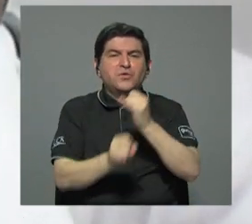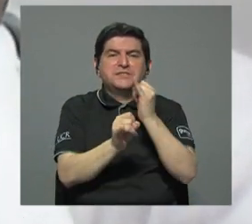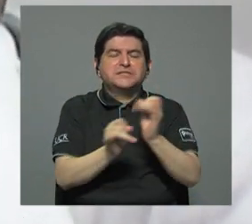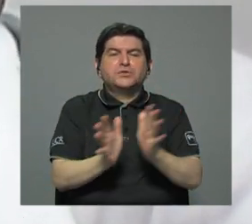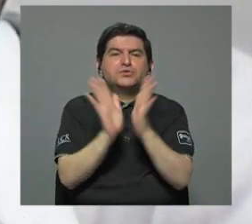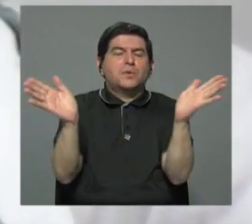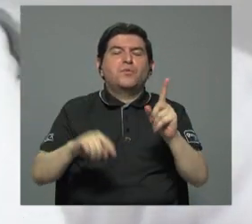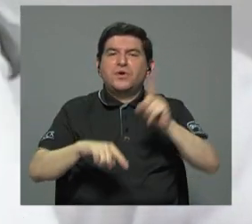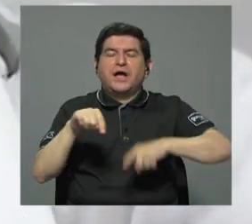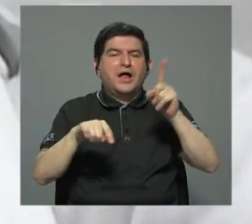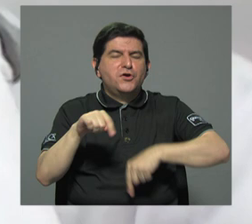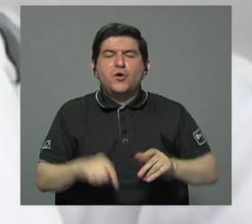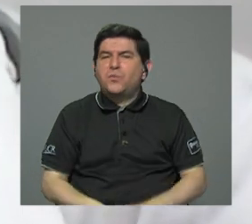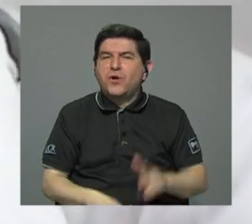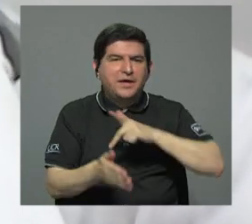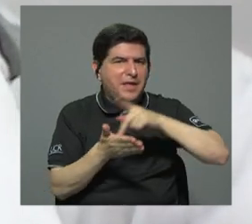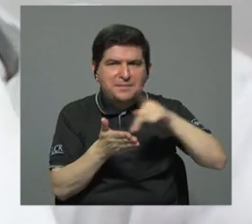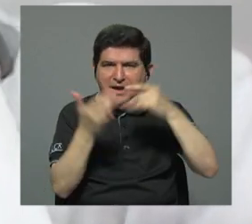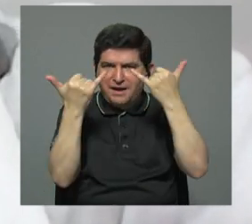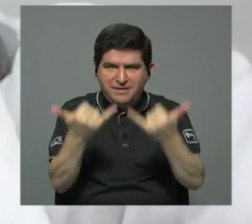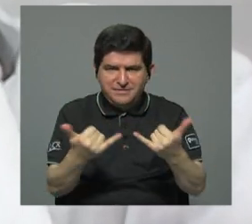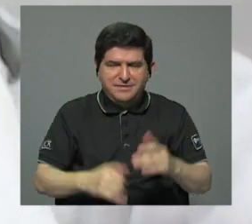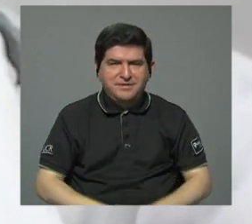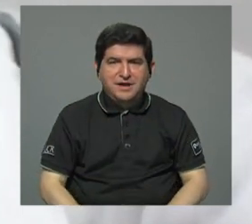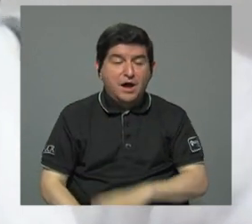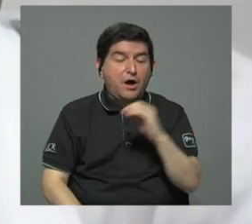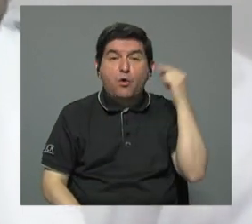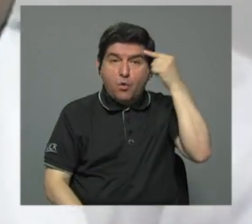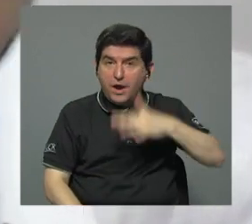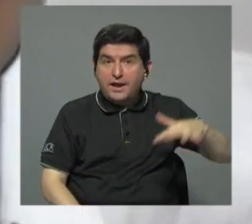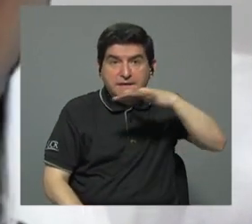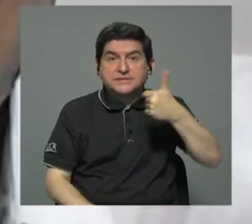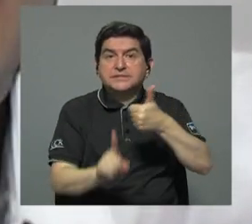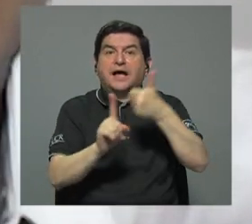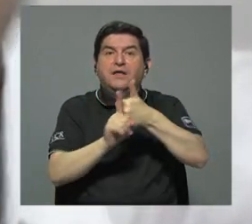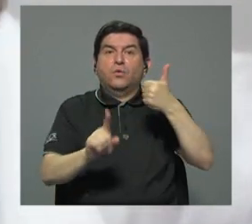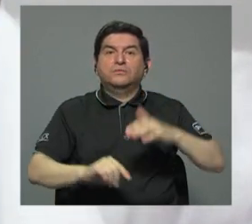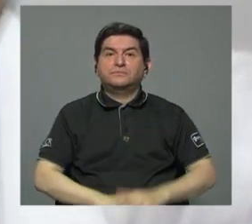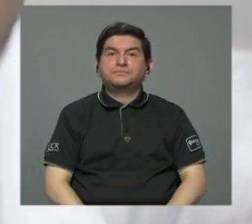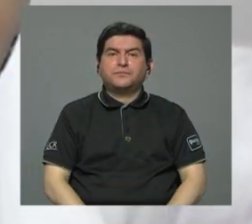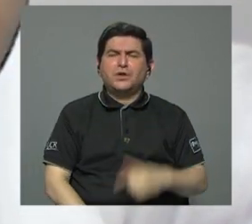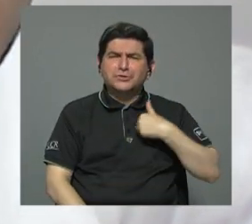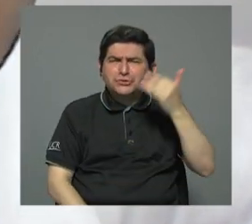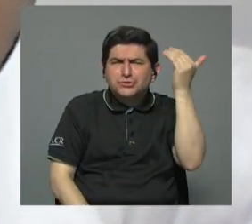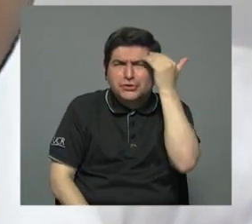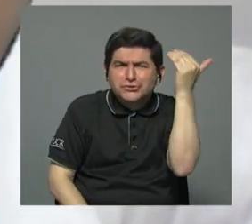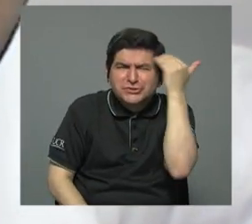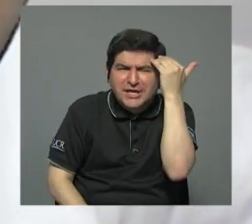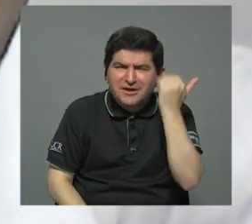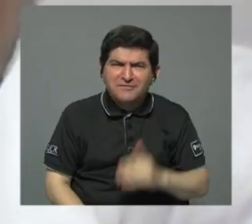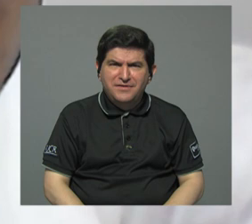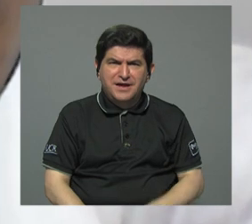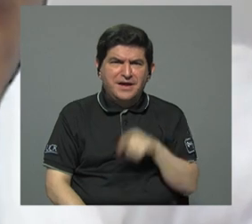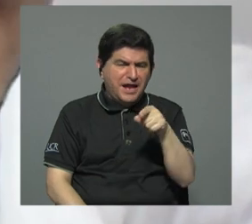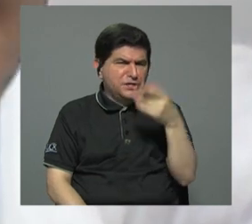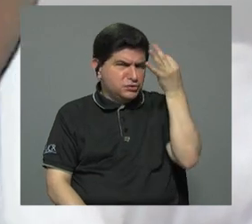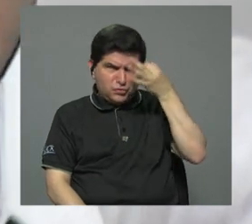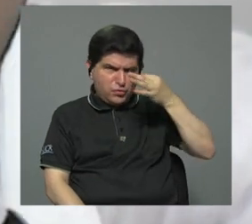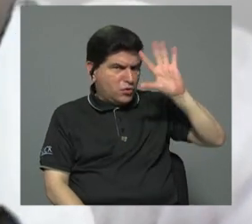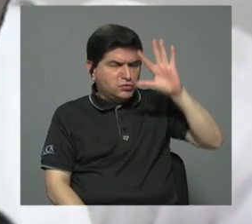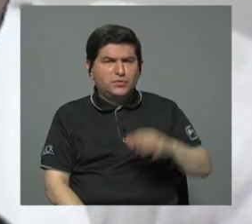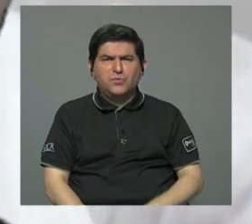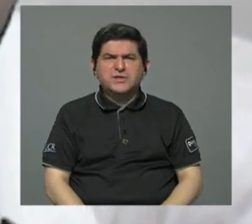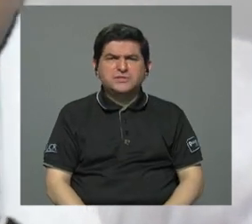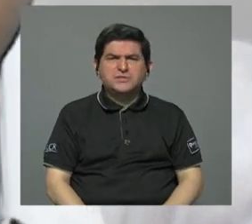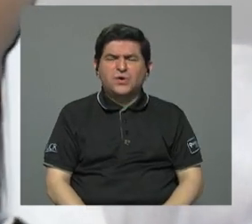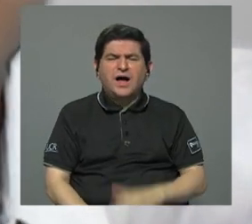pública, o por lo menos un default en el Estado. Me gustaría saber, si eso no es un supuesto, me gustaría saber qué es lo que